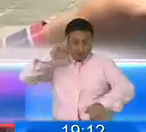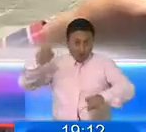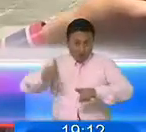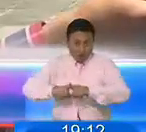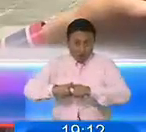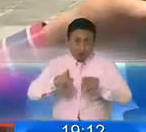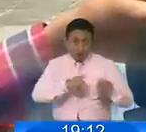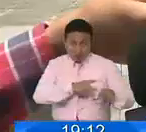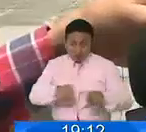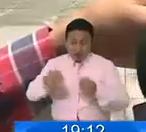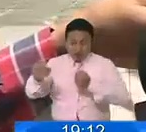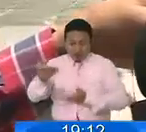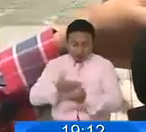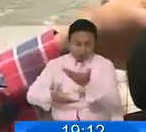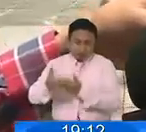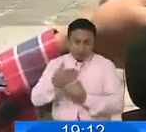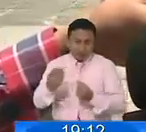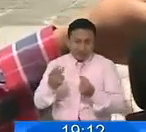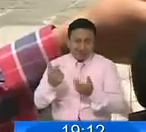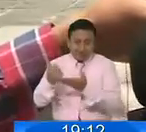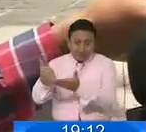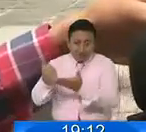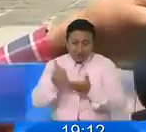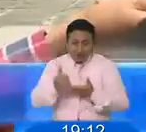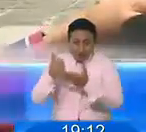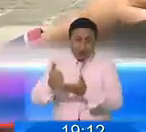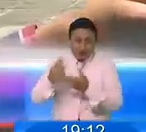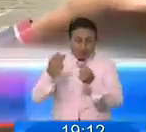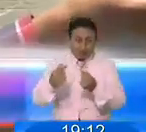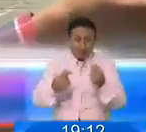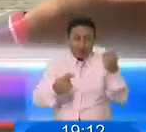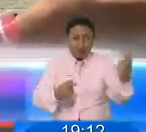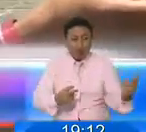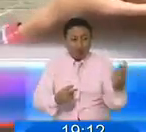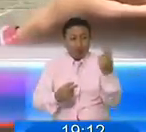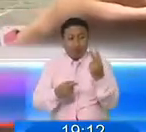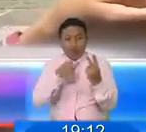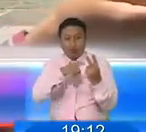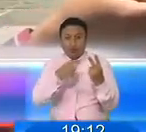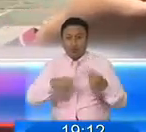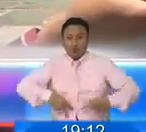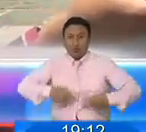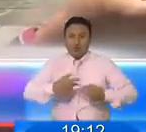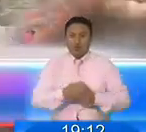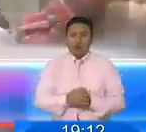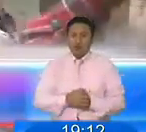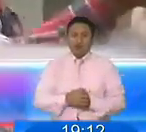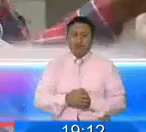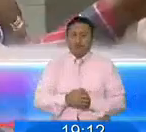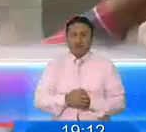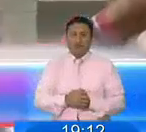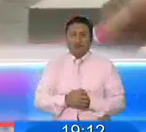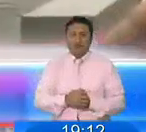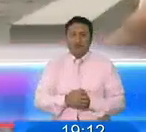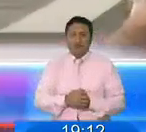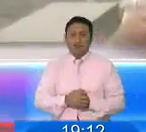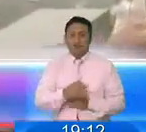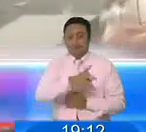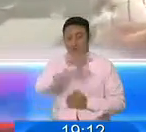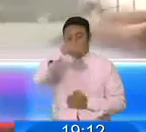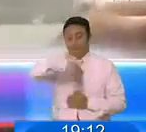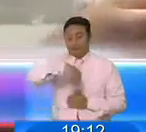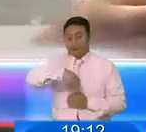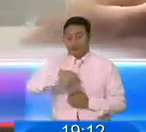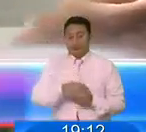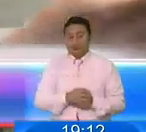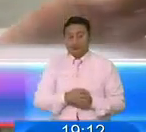recibido la información eficaz de manera escrita para localizar con vida a los caricatos directamente aquí deberían